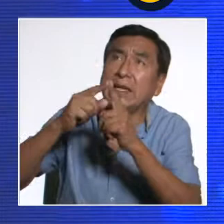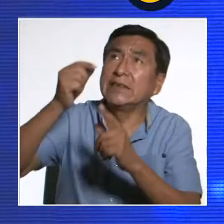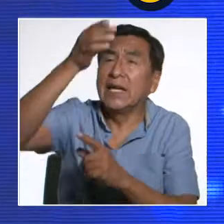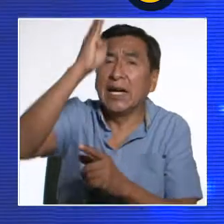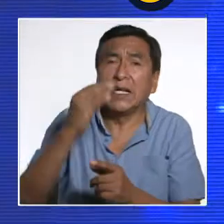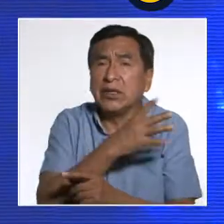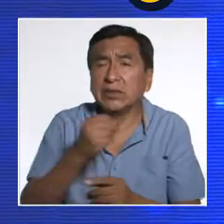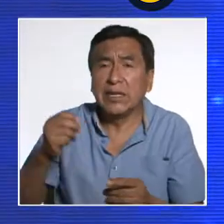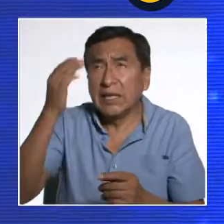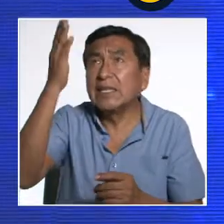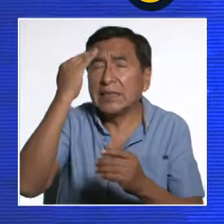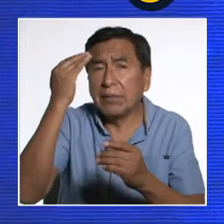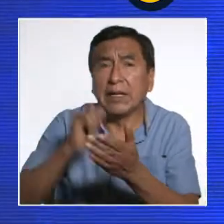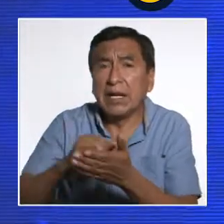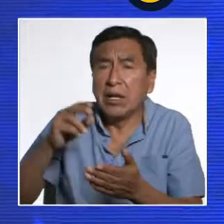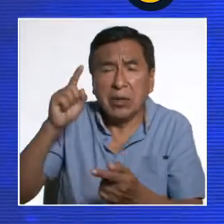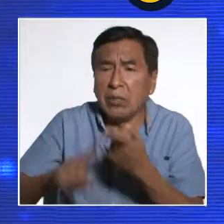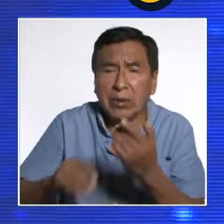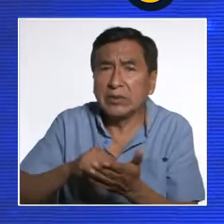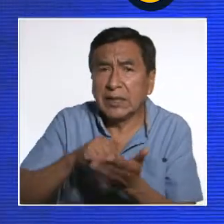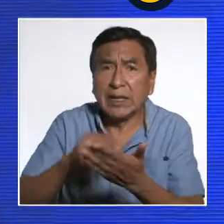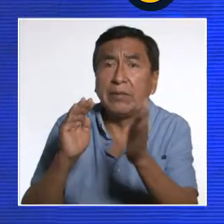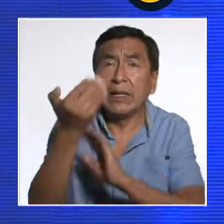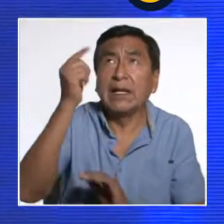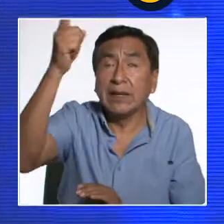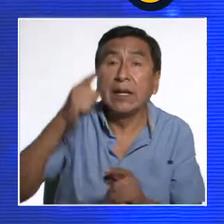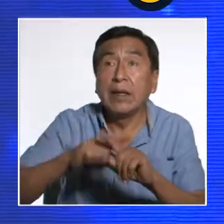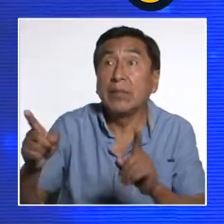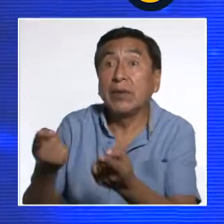no hay doblez delante de Él, pero vienen estas pruebas.